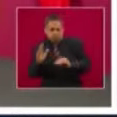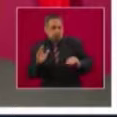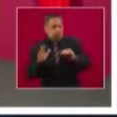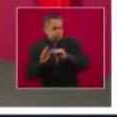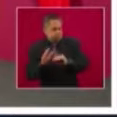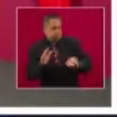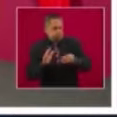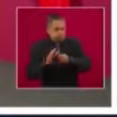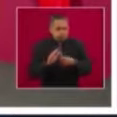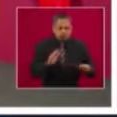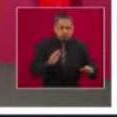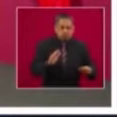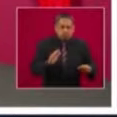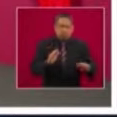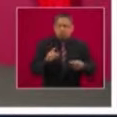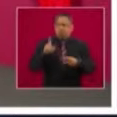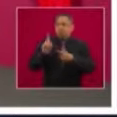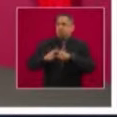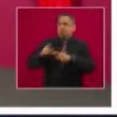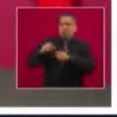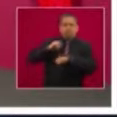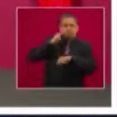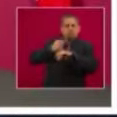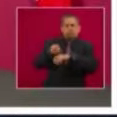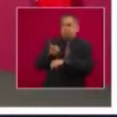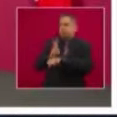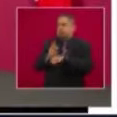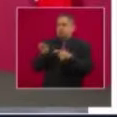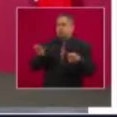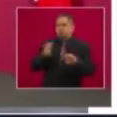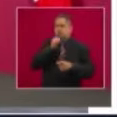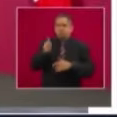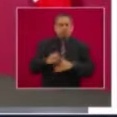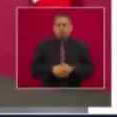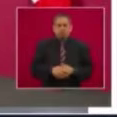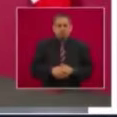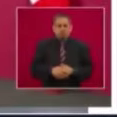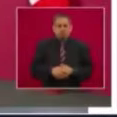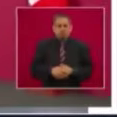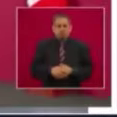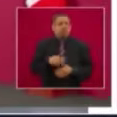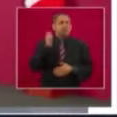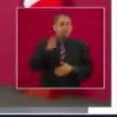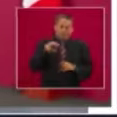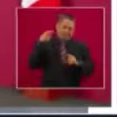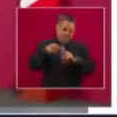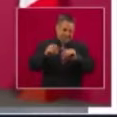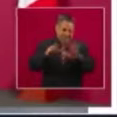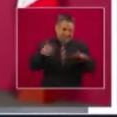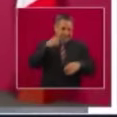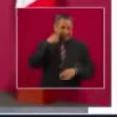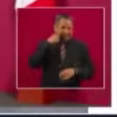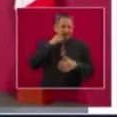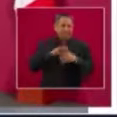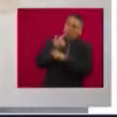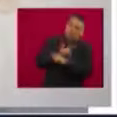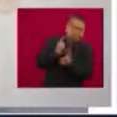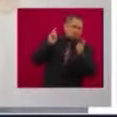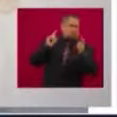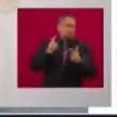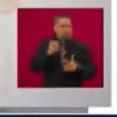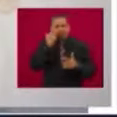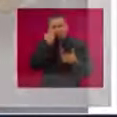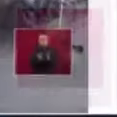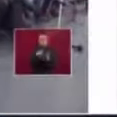Pues el tema de la publicidad es de blancoscuros. Tiene aspectos positivos, porque disminuyó, y tiene otros aspectos que habría